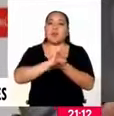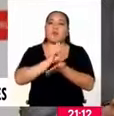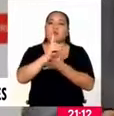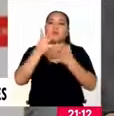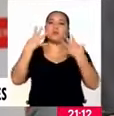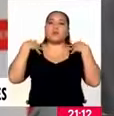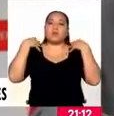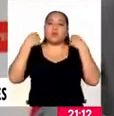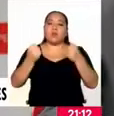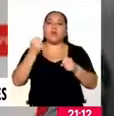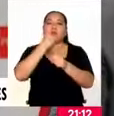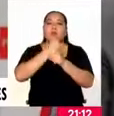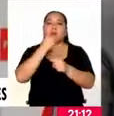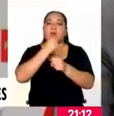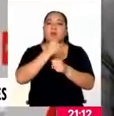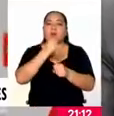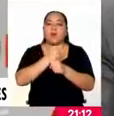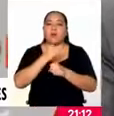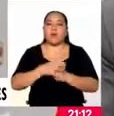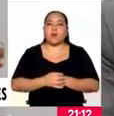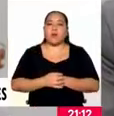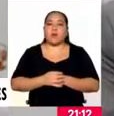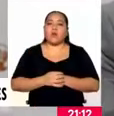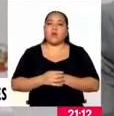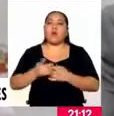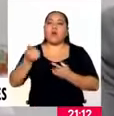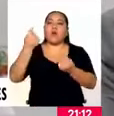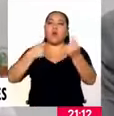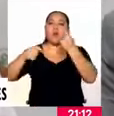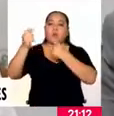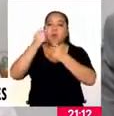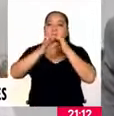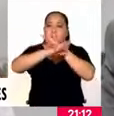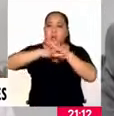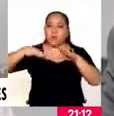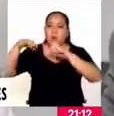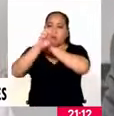Salud, Trabajo, Comercio Exterior y Cultura.